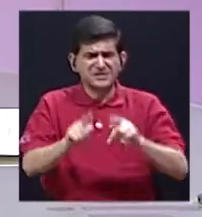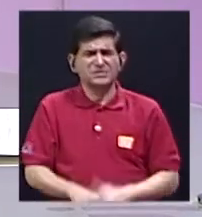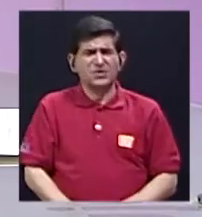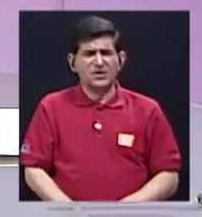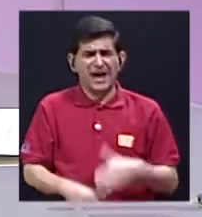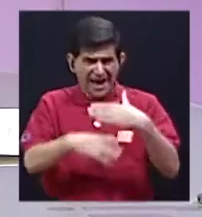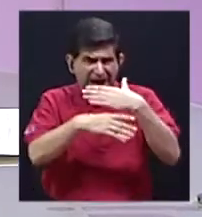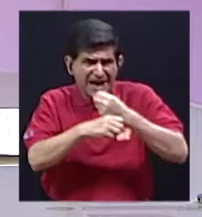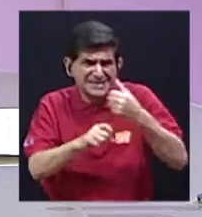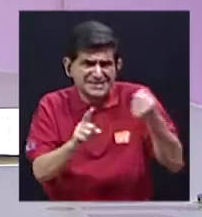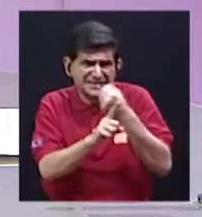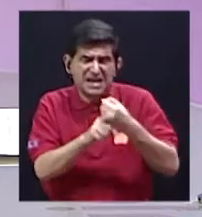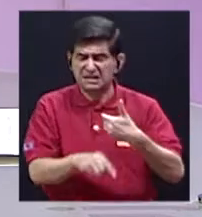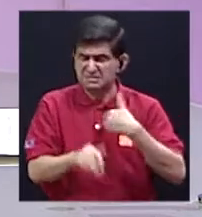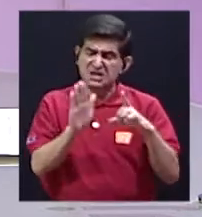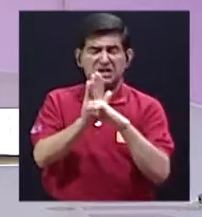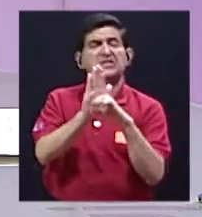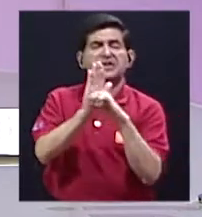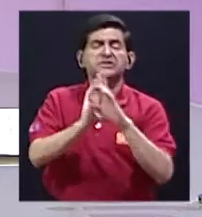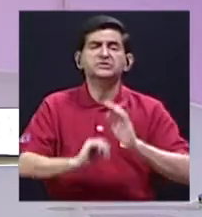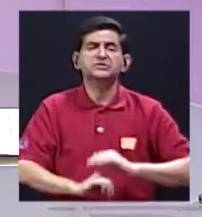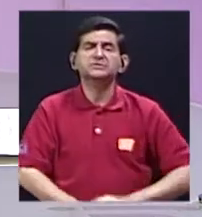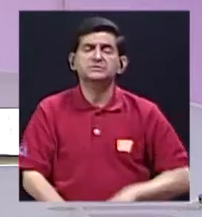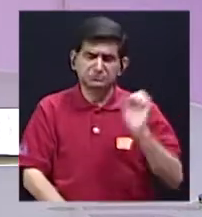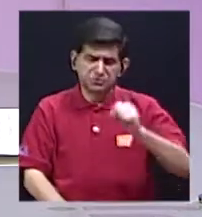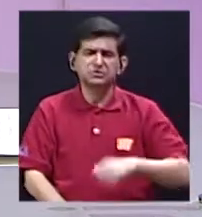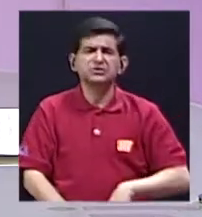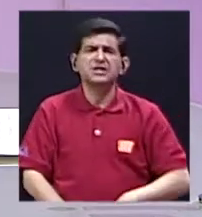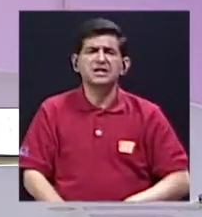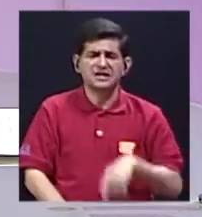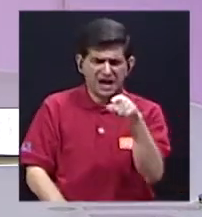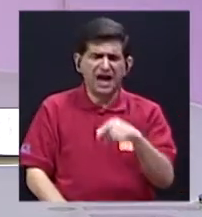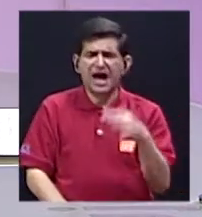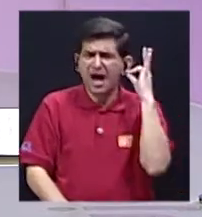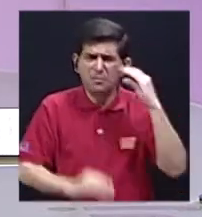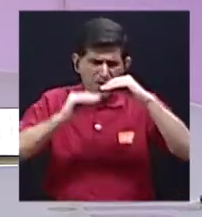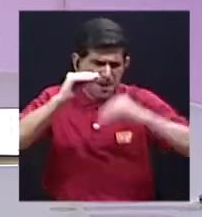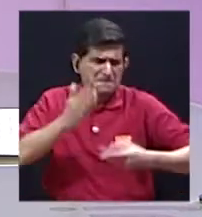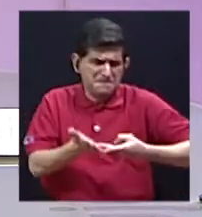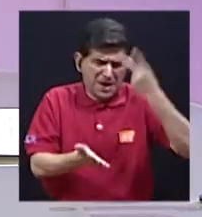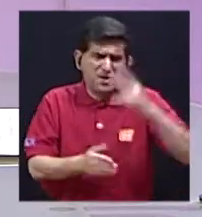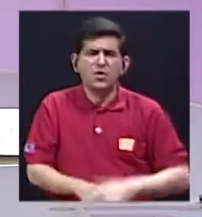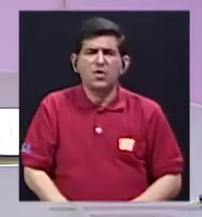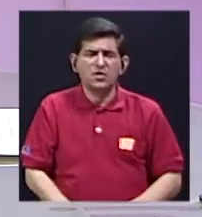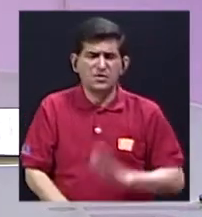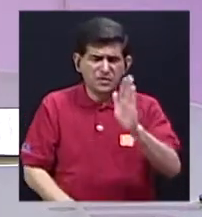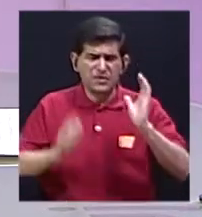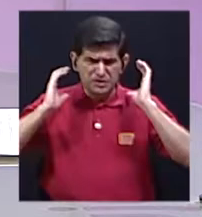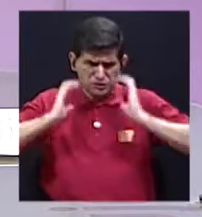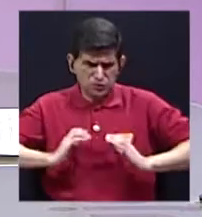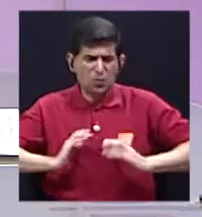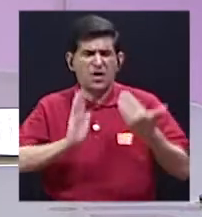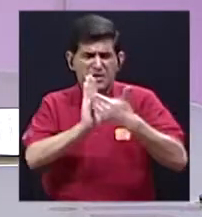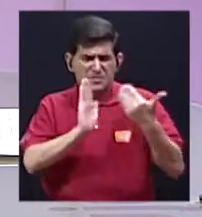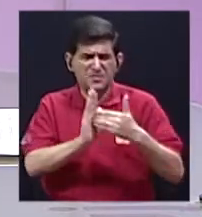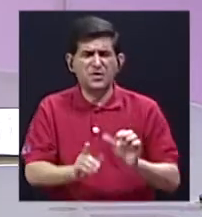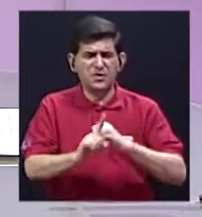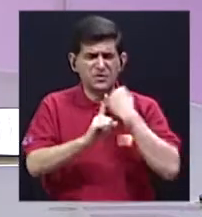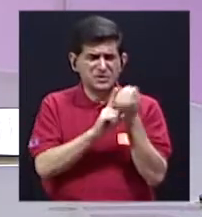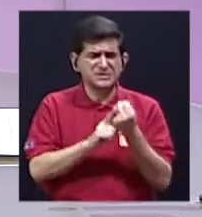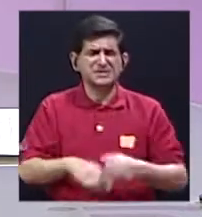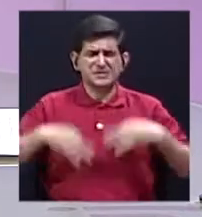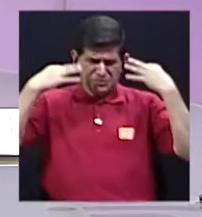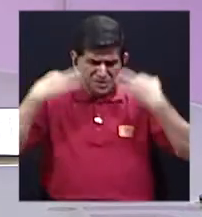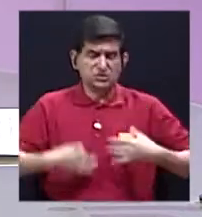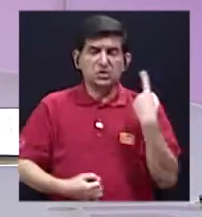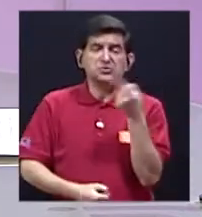que tiene el derecho de denigrar la de violentar su cuerpo su integridad física solo